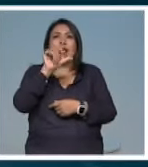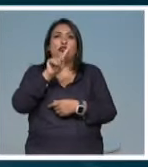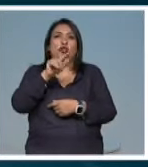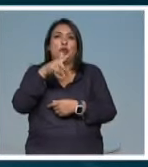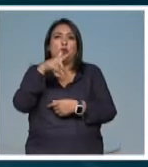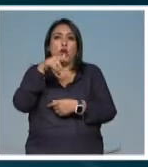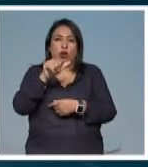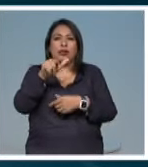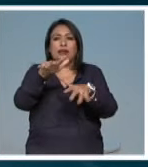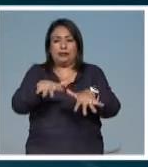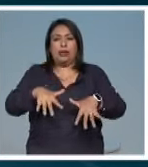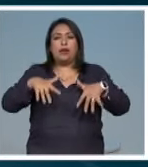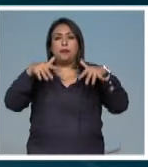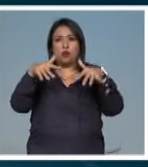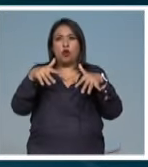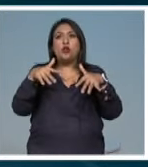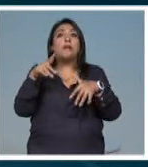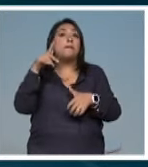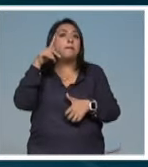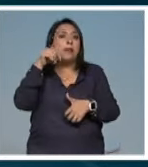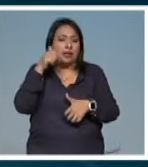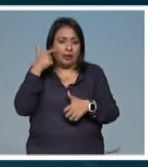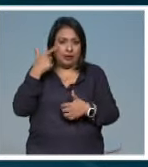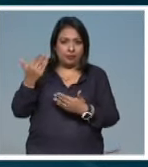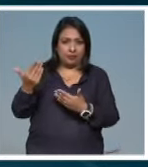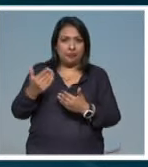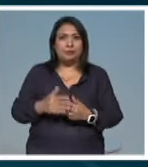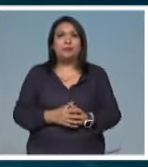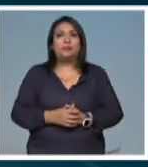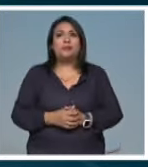Antropológicas. La ceremonia se llevará a cabo mañana. Vamos a ver más.